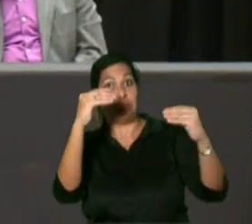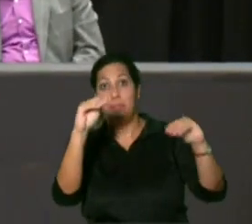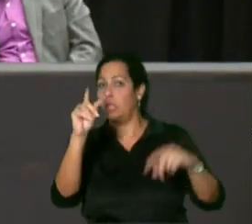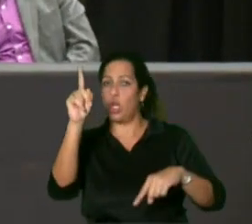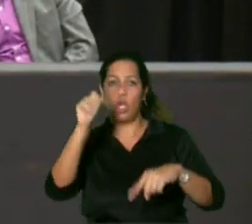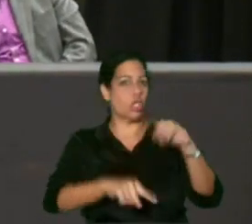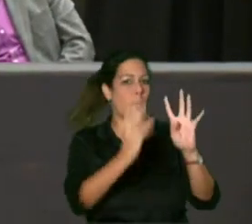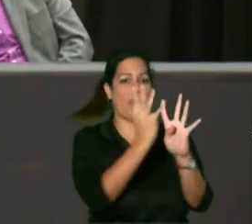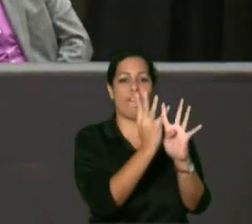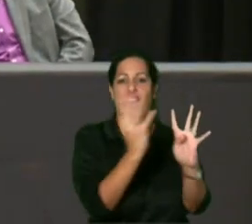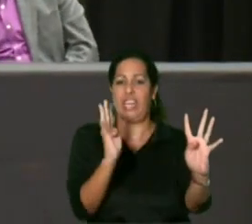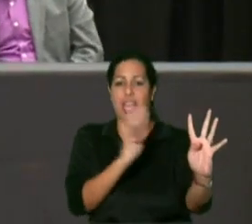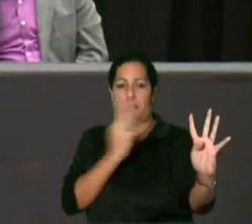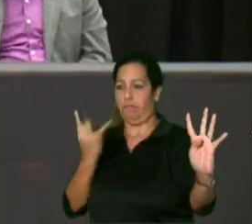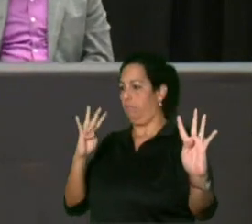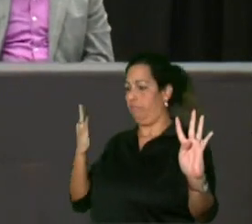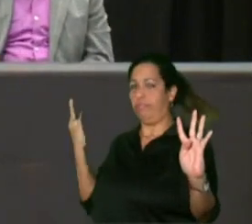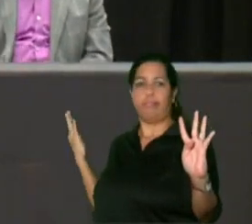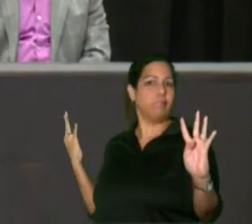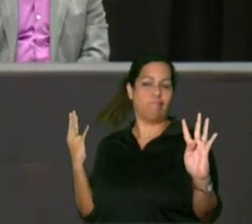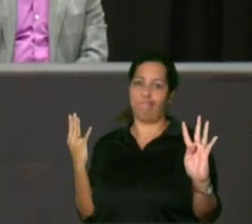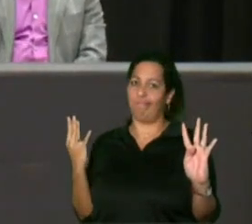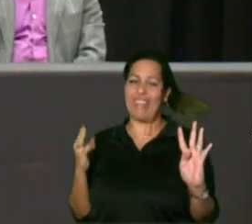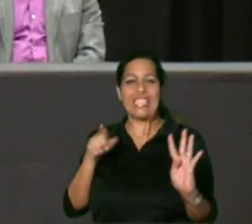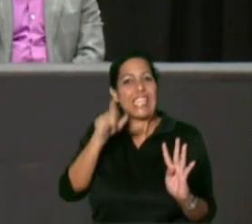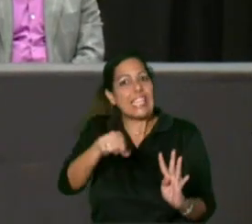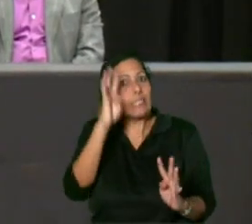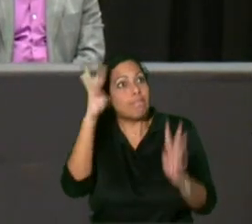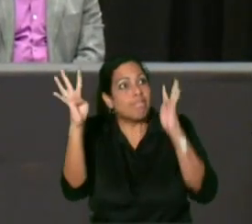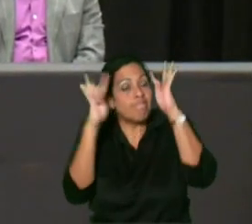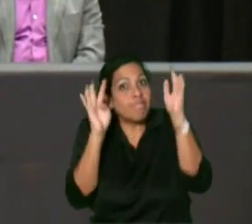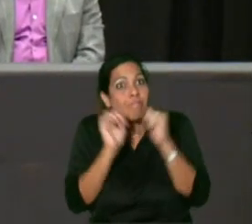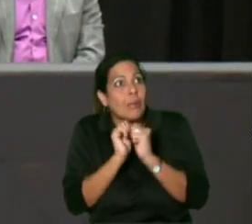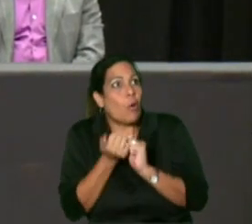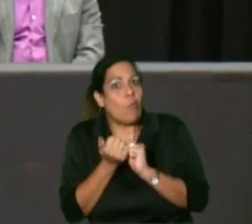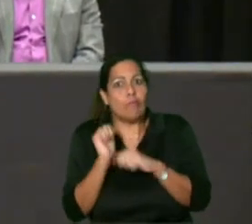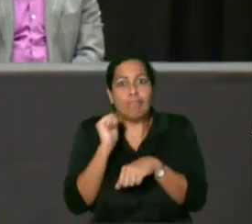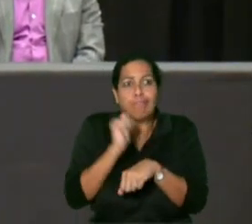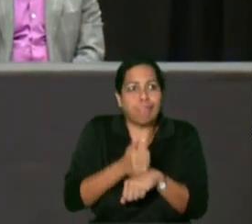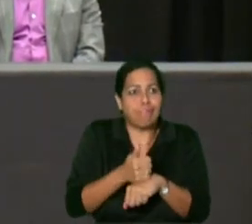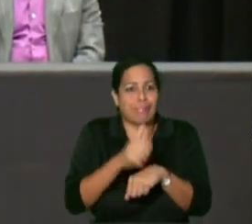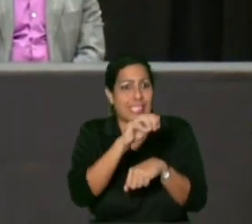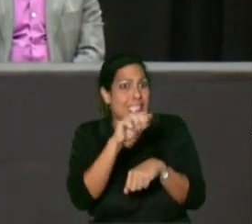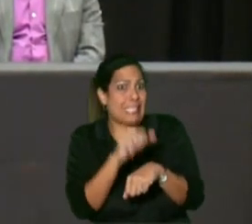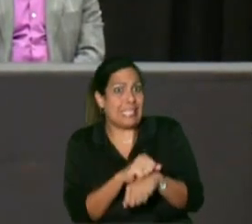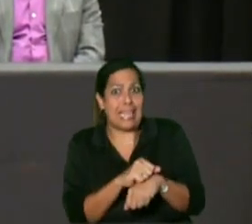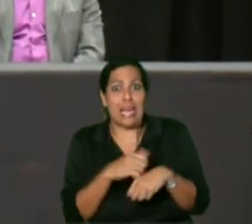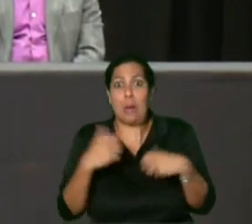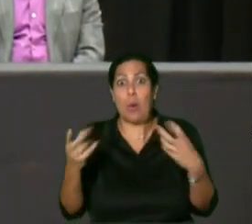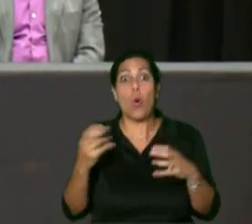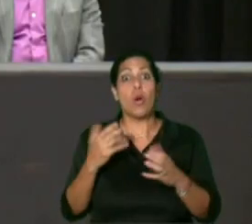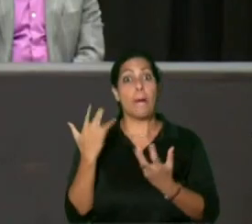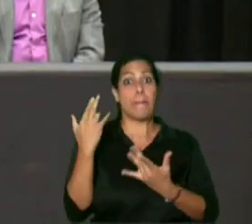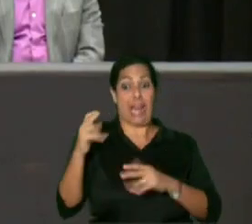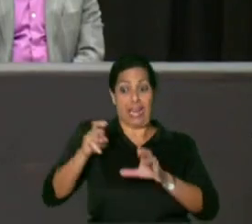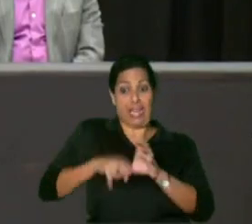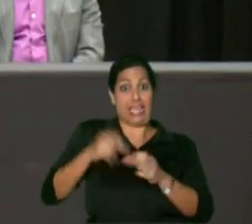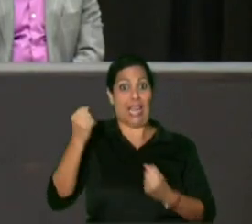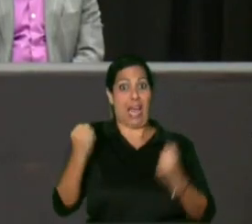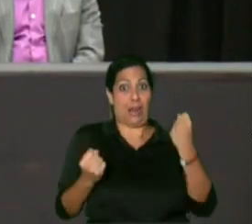desarrollar un sistema para que los clientes esperen en sus vehículos o establecer un sistema de citas. Lo